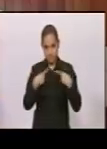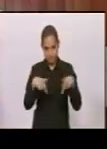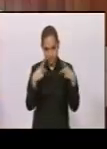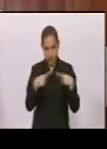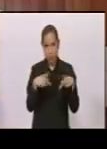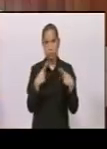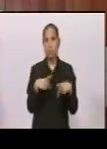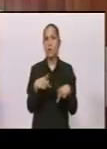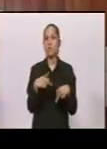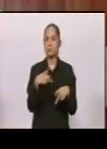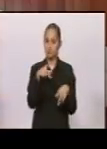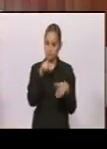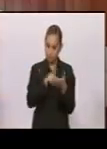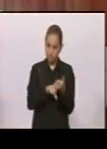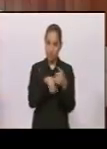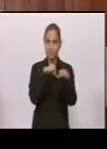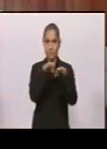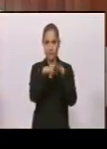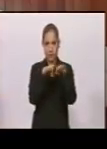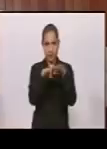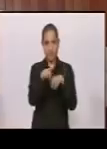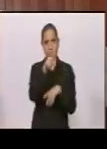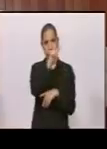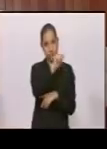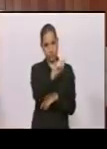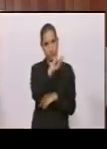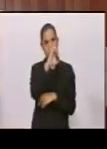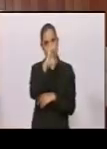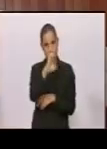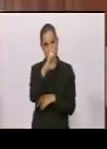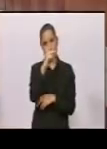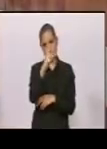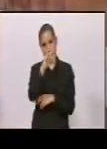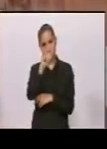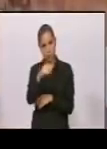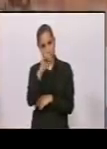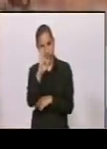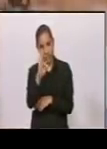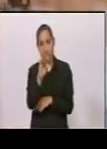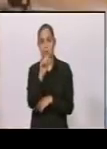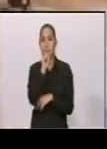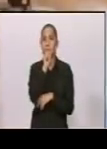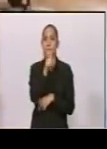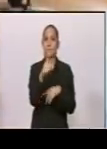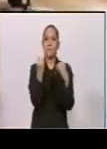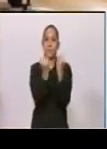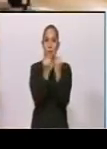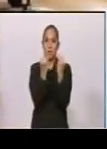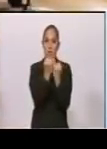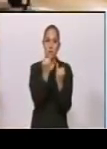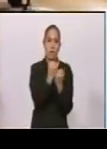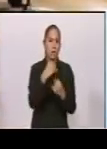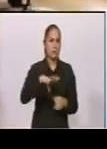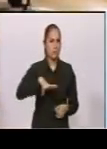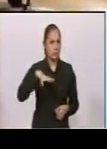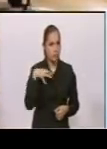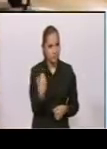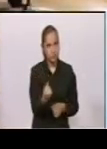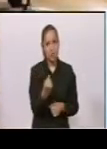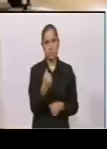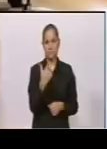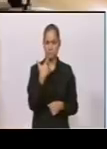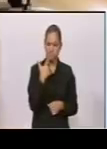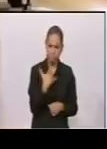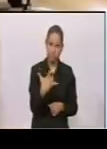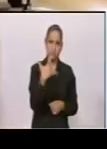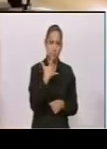los integrantes del Tribunal Electoral y el valiosísimo esfuerzo de todas y todos